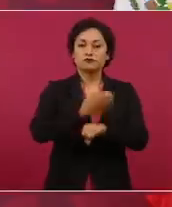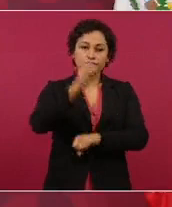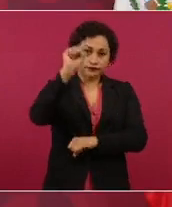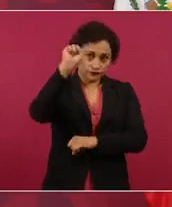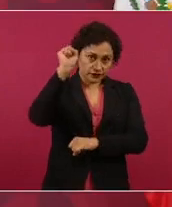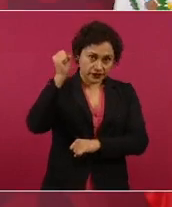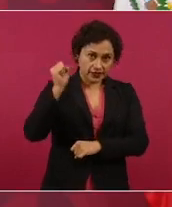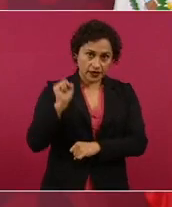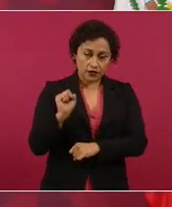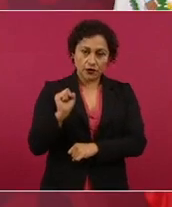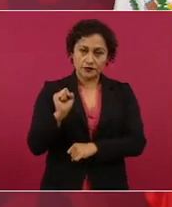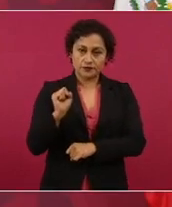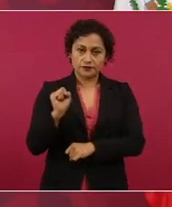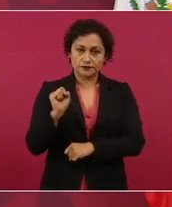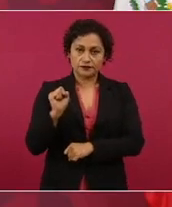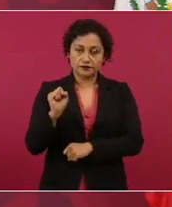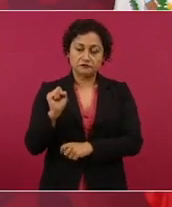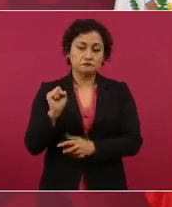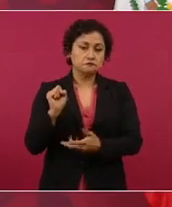hay como